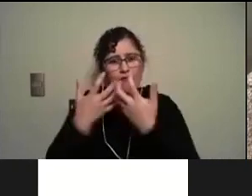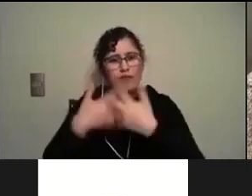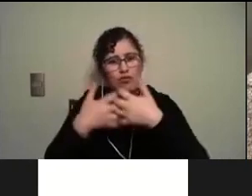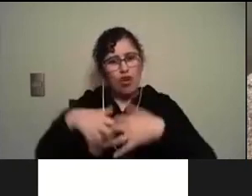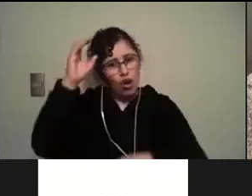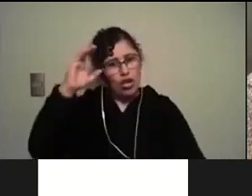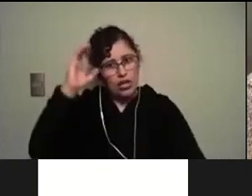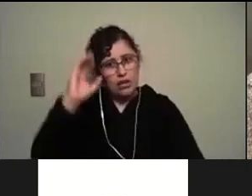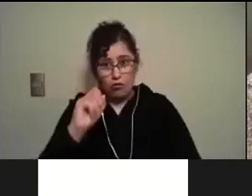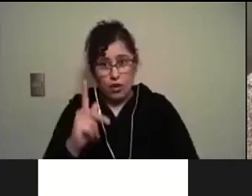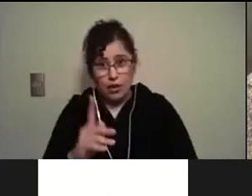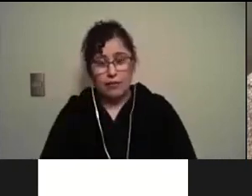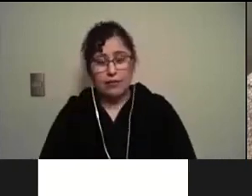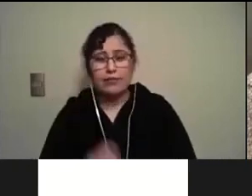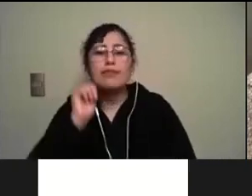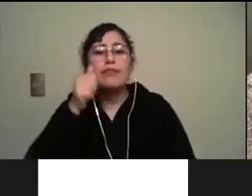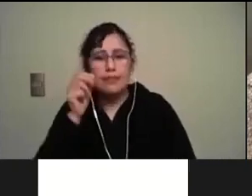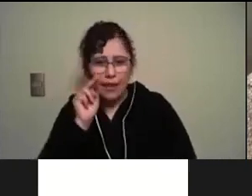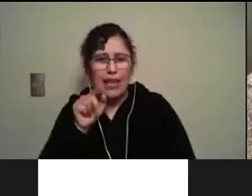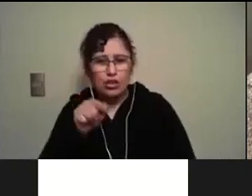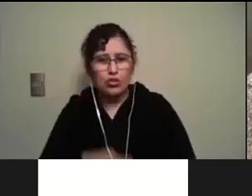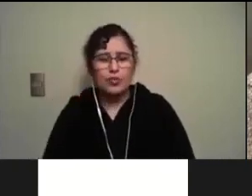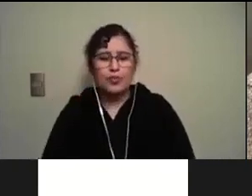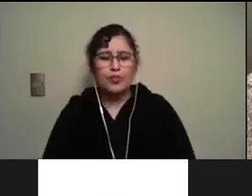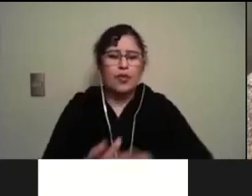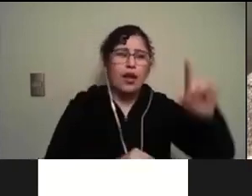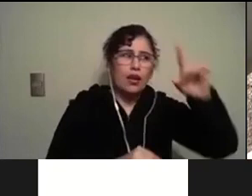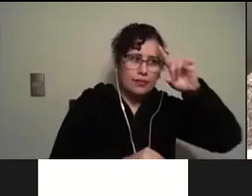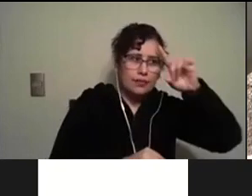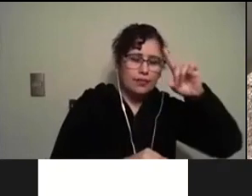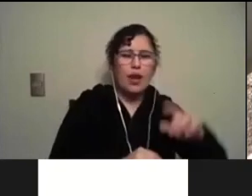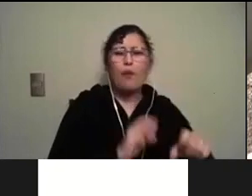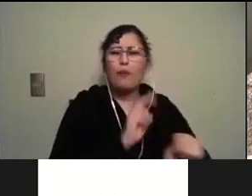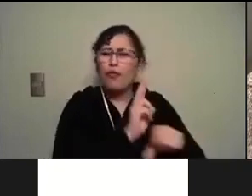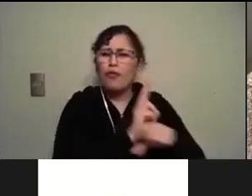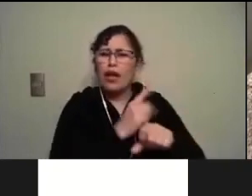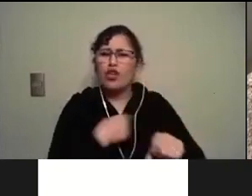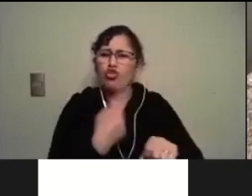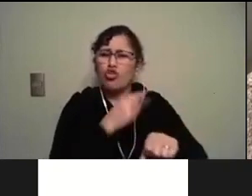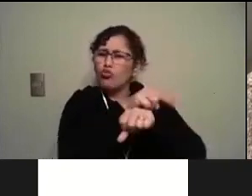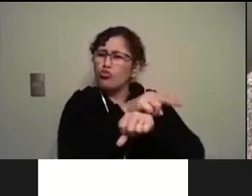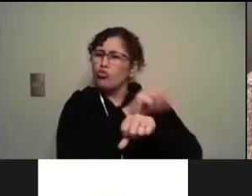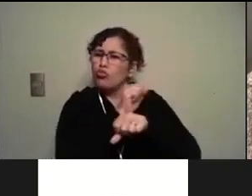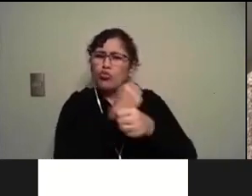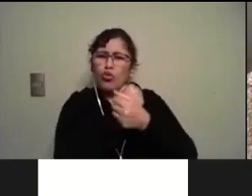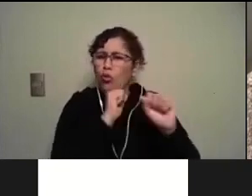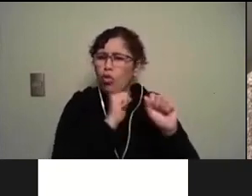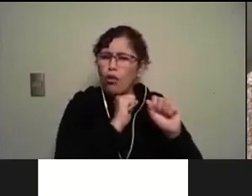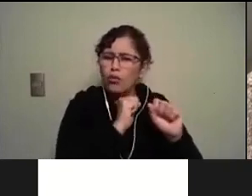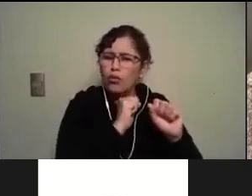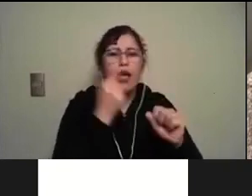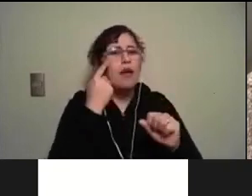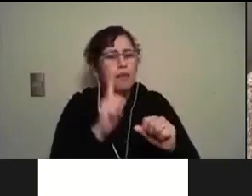cognitivas, ¿ok? Profe, nosotros, o sea, claramente no podemos diagnosticar, pero si tenemos sospecha de algún